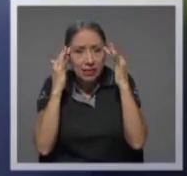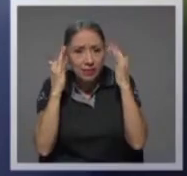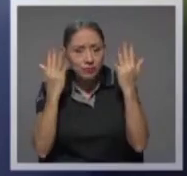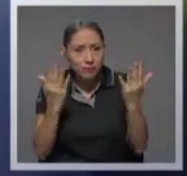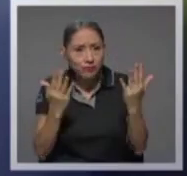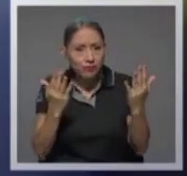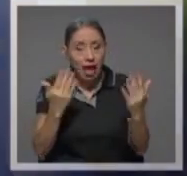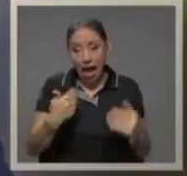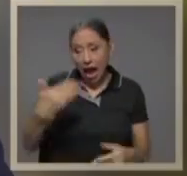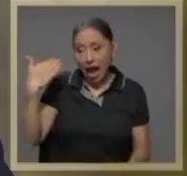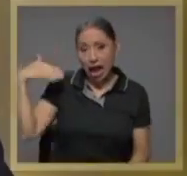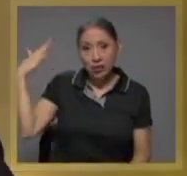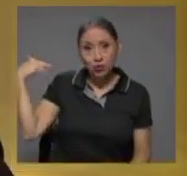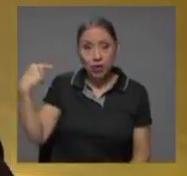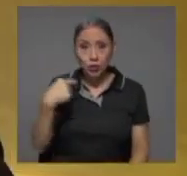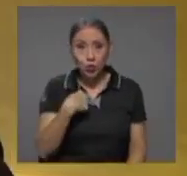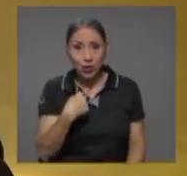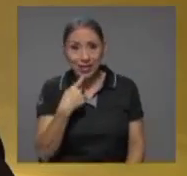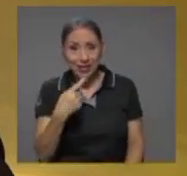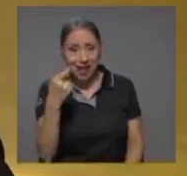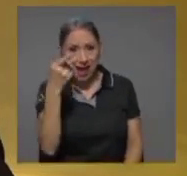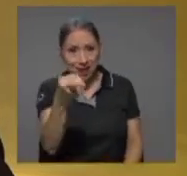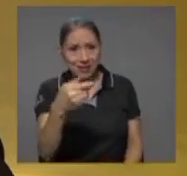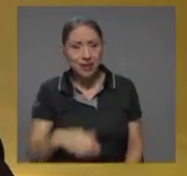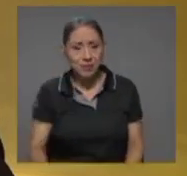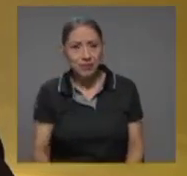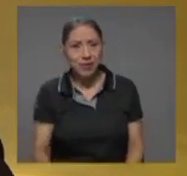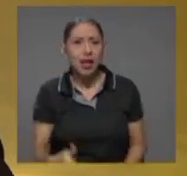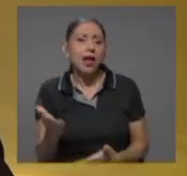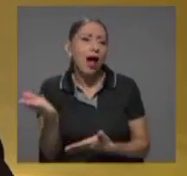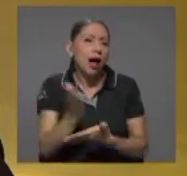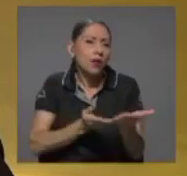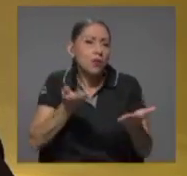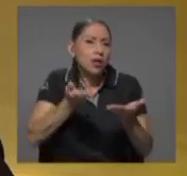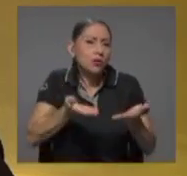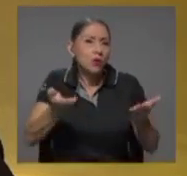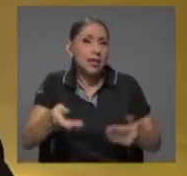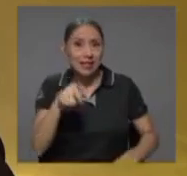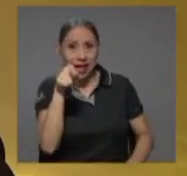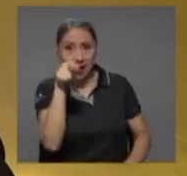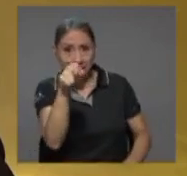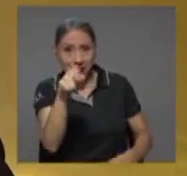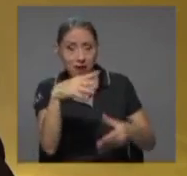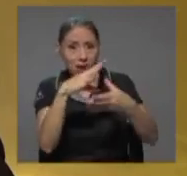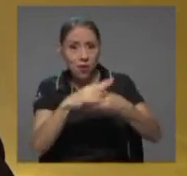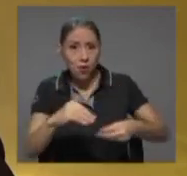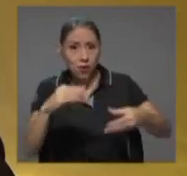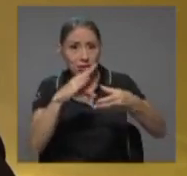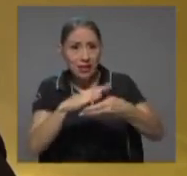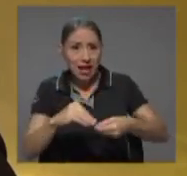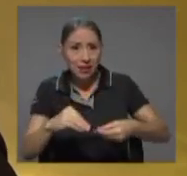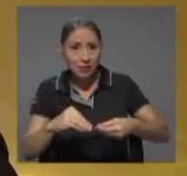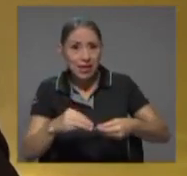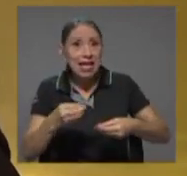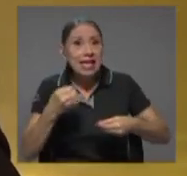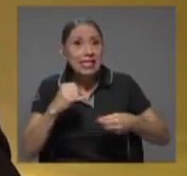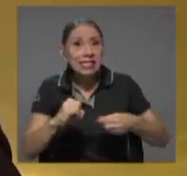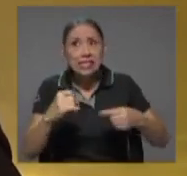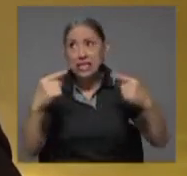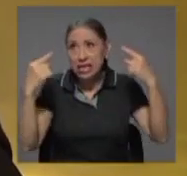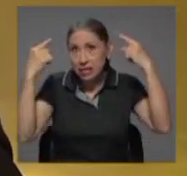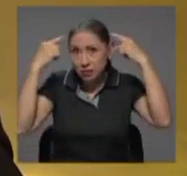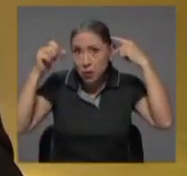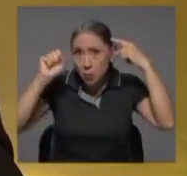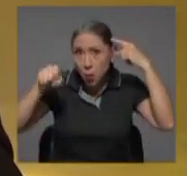Hace un rato le decía a ella que algunas de las cosas que ella va a contar, si a mí se me pudiera parar el pelo, se me